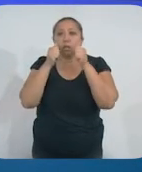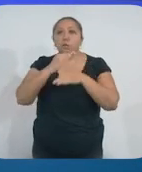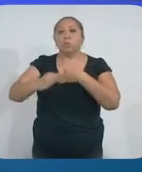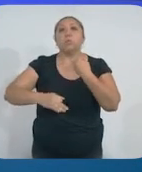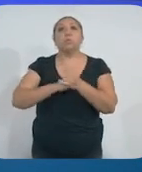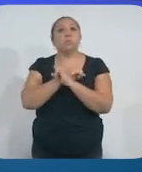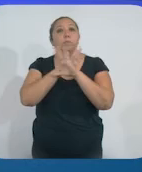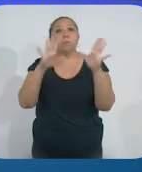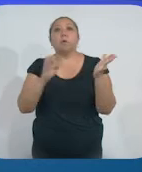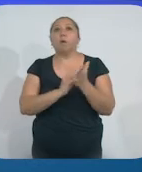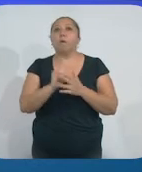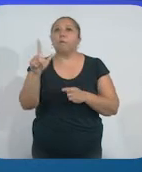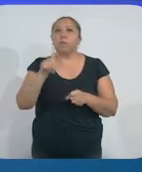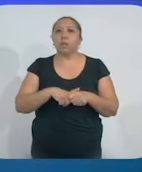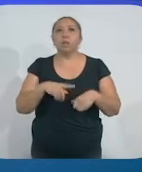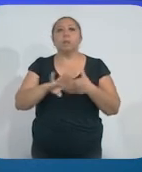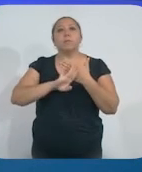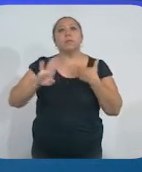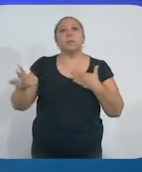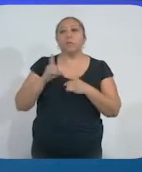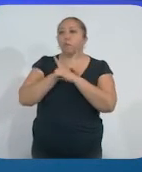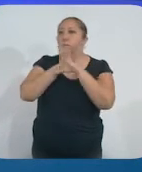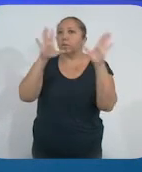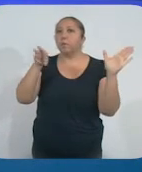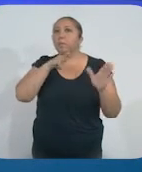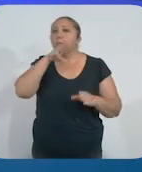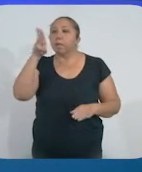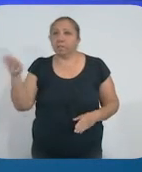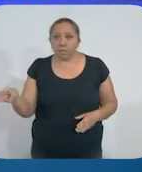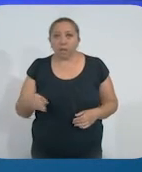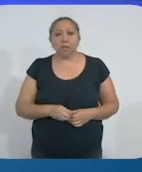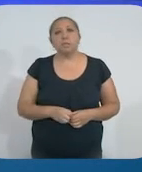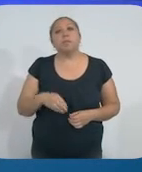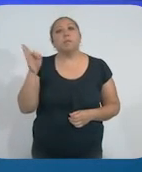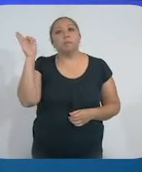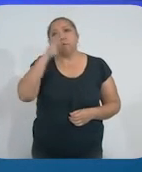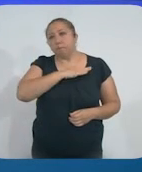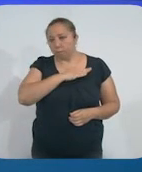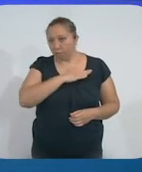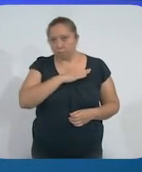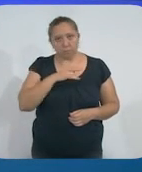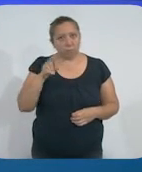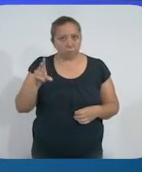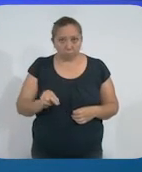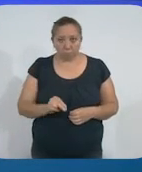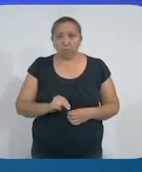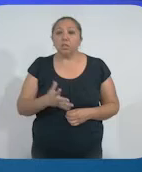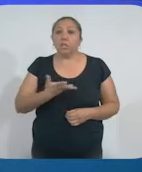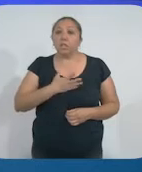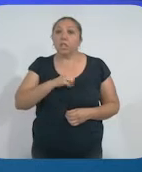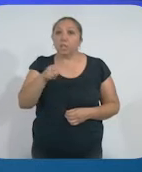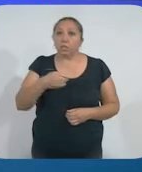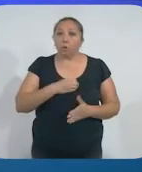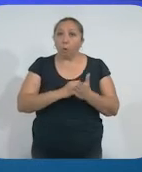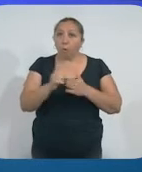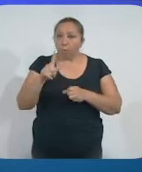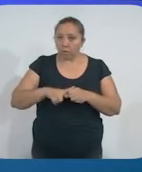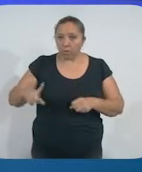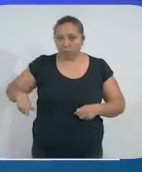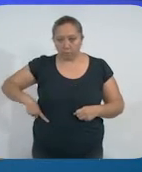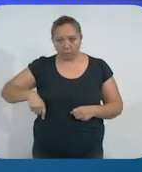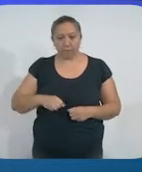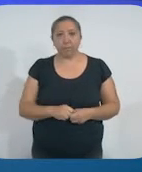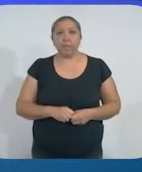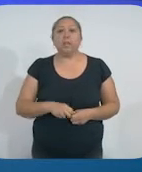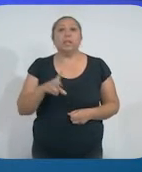los avisos oficiales y evitar difundir mensajes o audios con contenido falso que no provenga de fuentes oficiales.